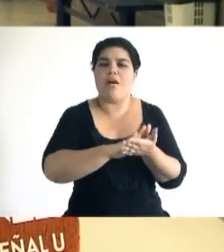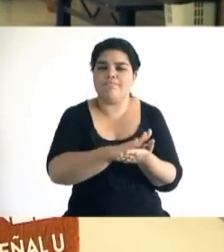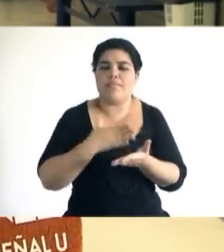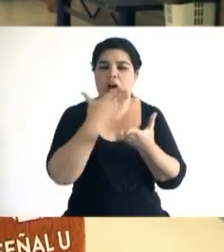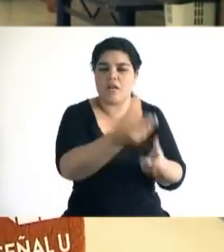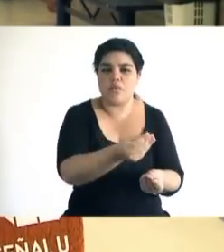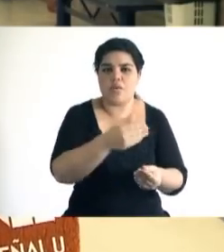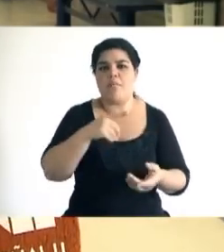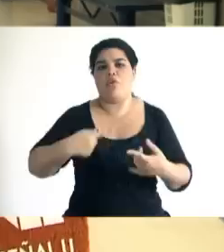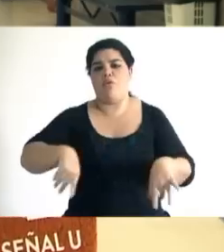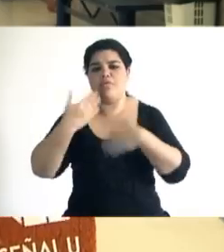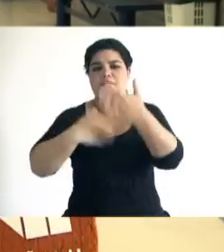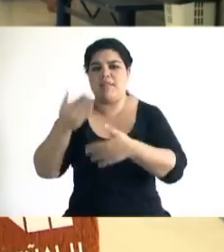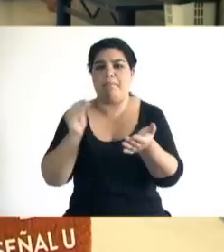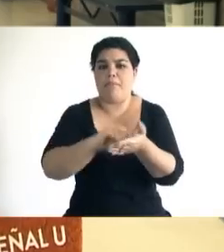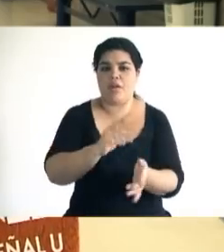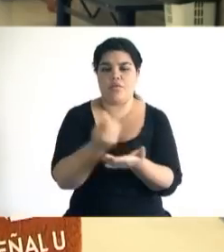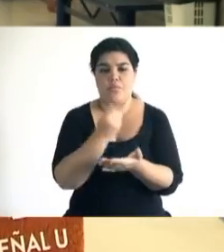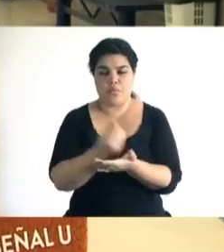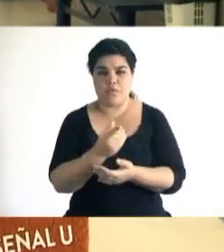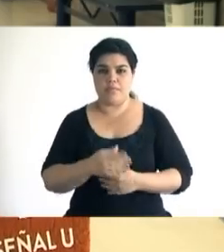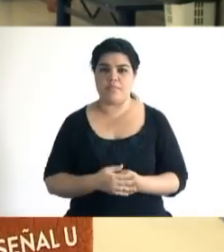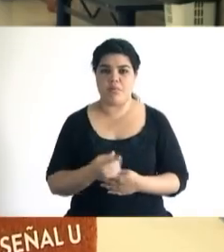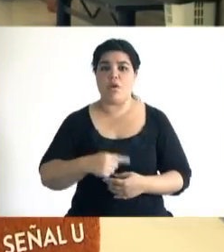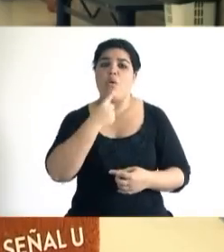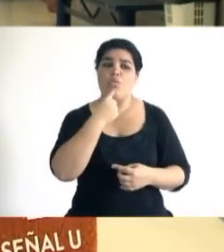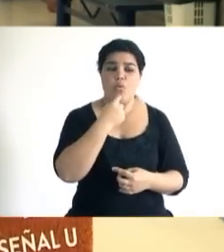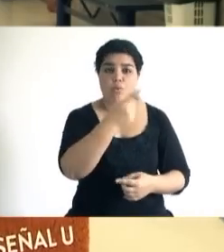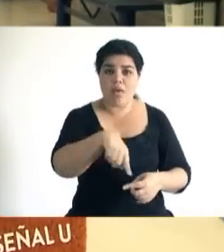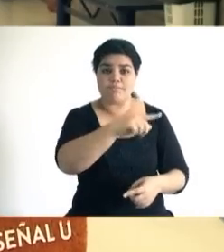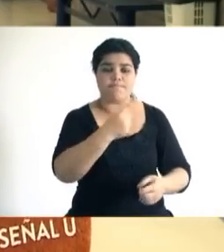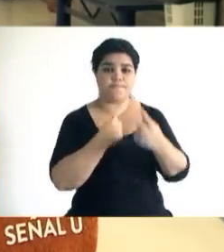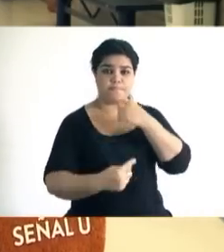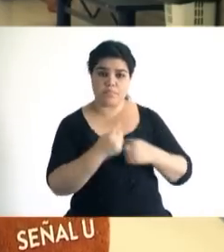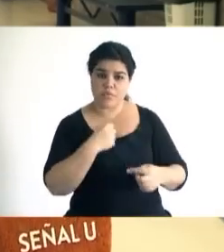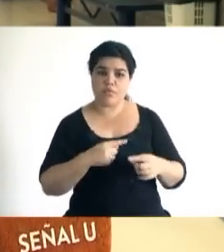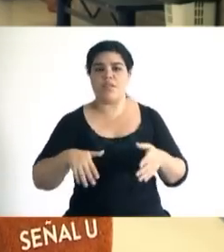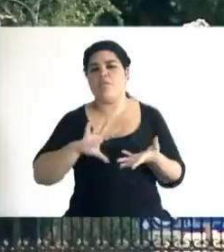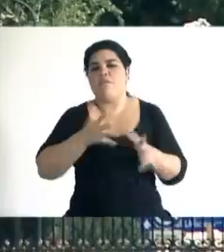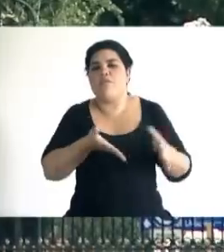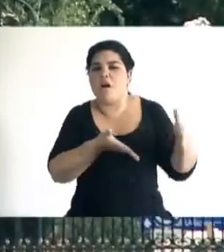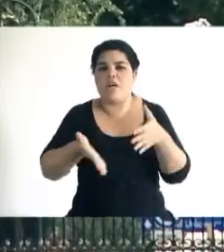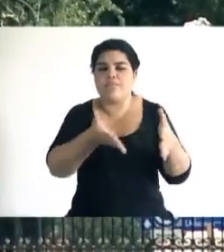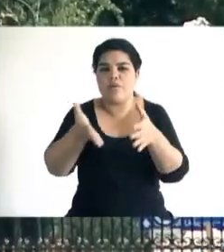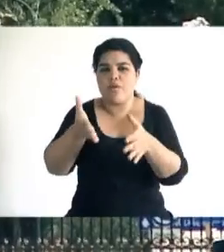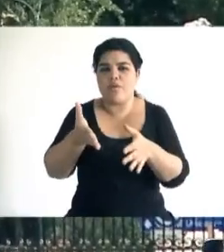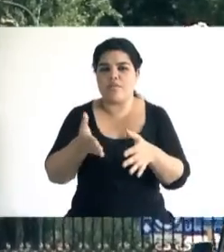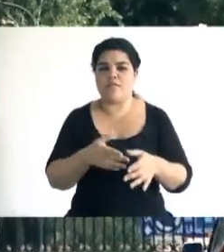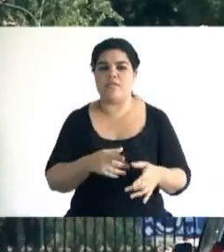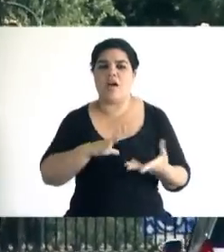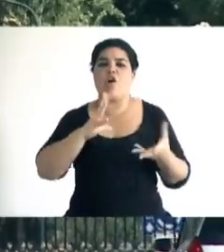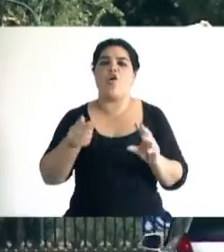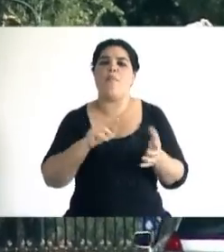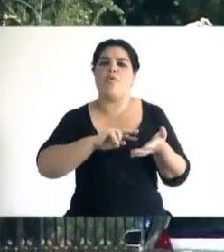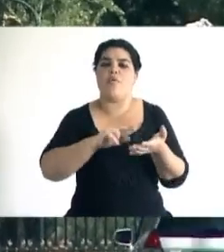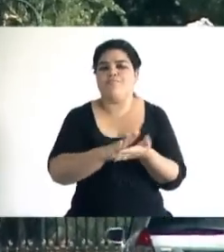ningún proceso pero sí salvamos las dudas que tengan y más o menos los orientamos hacia dónde tienen